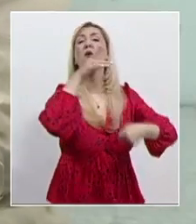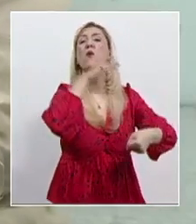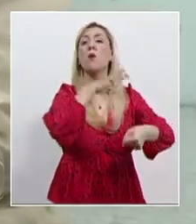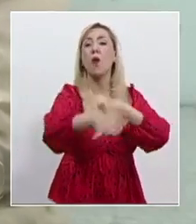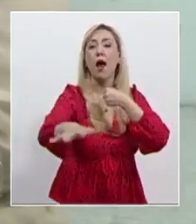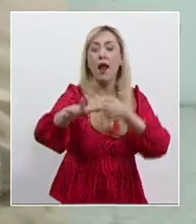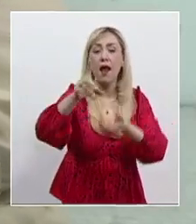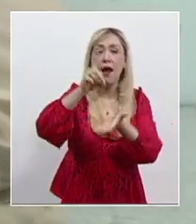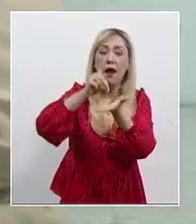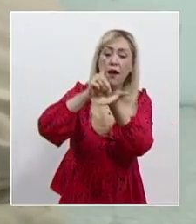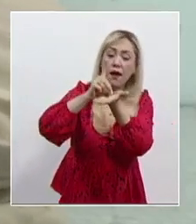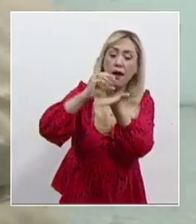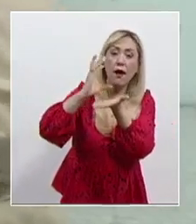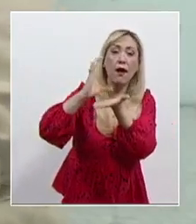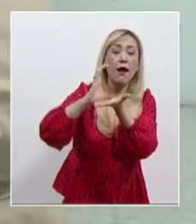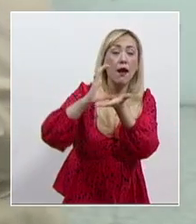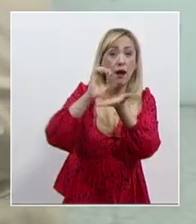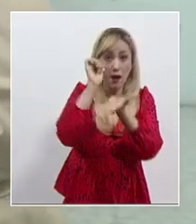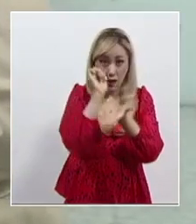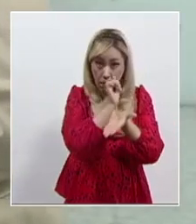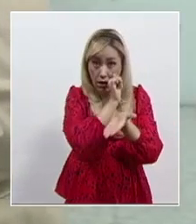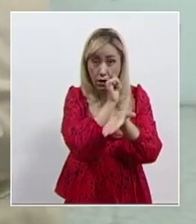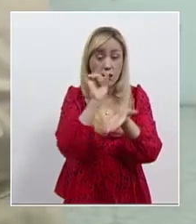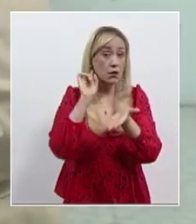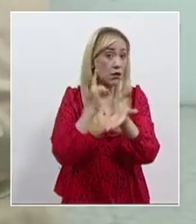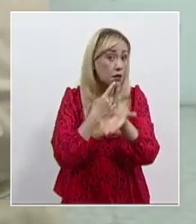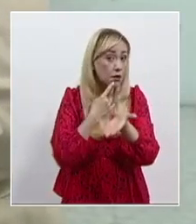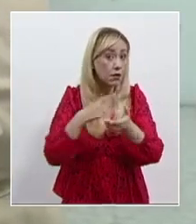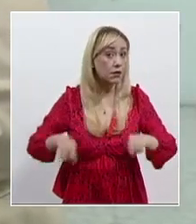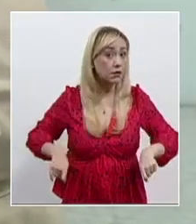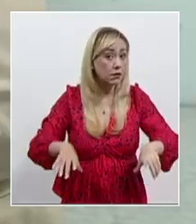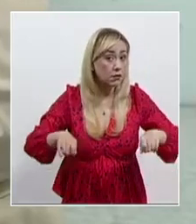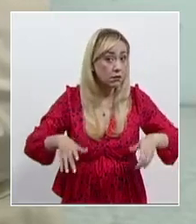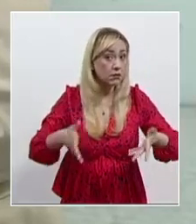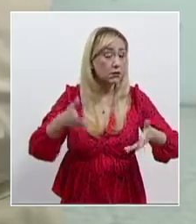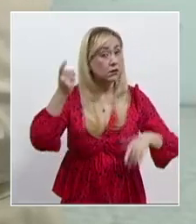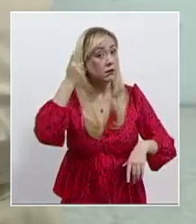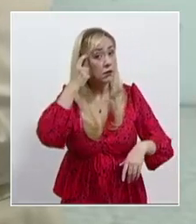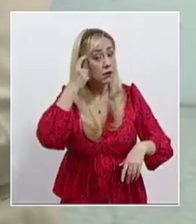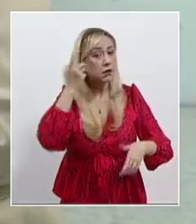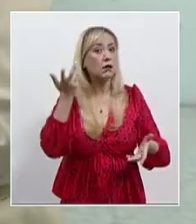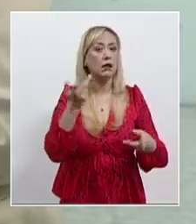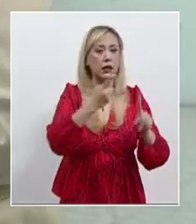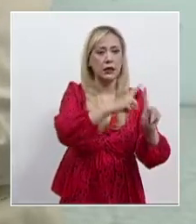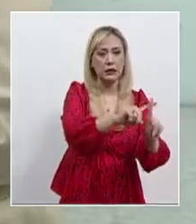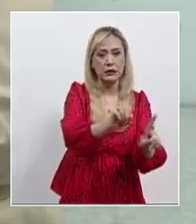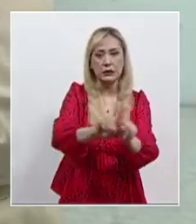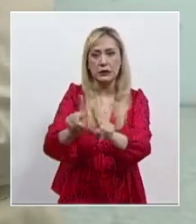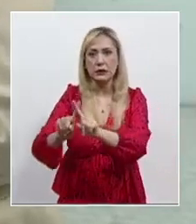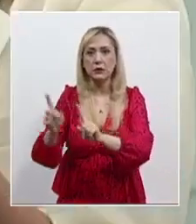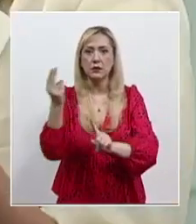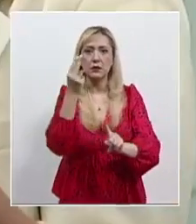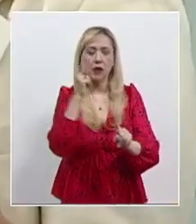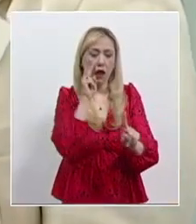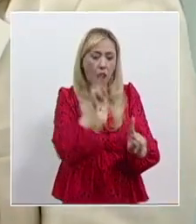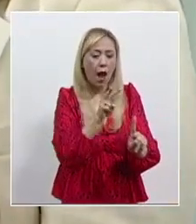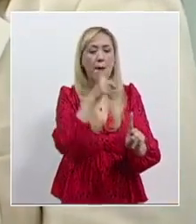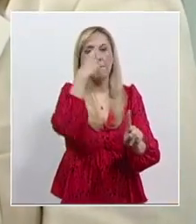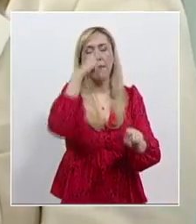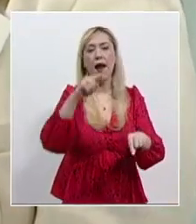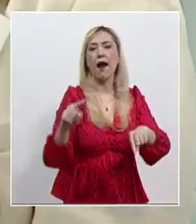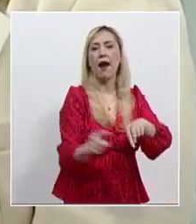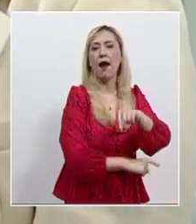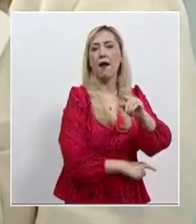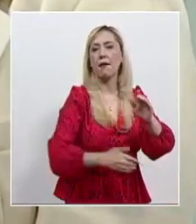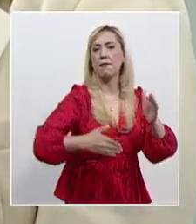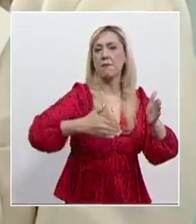esto significa usar todas las herramientas que están a nuestro alcance, que nos da el derecho, para eliminar estas barreras, este tipo de